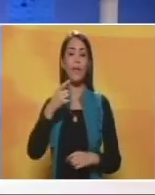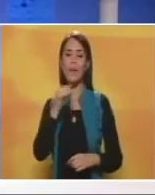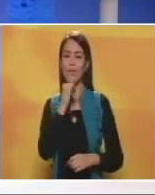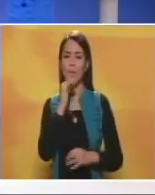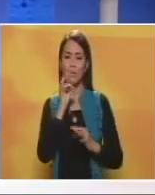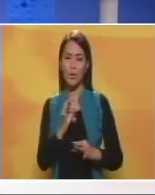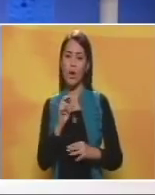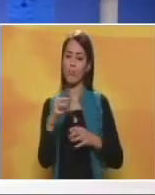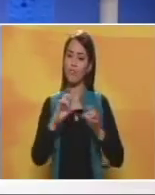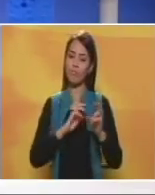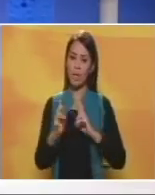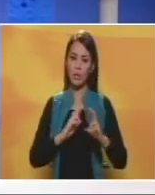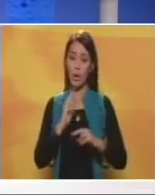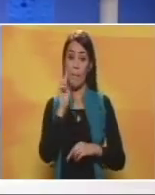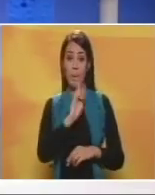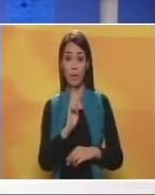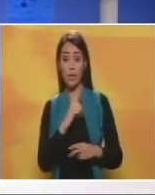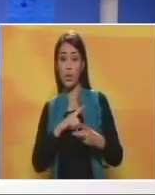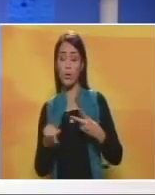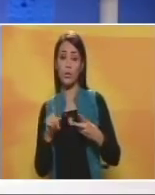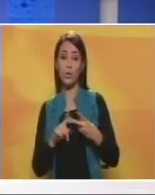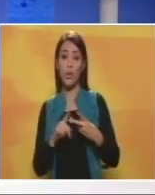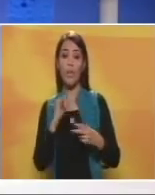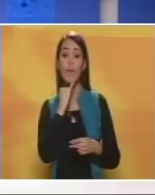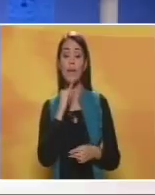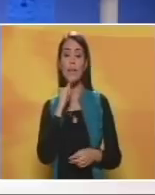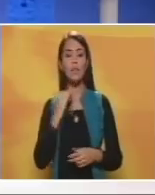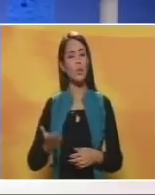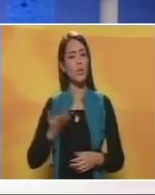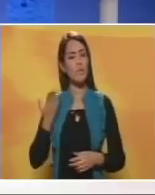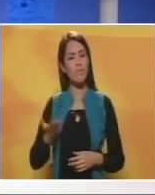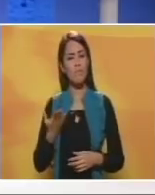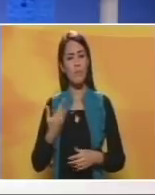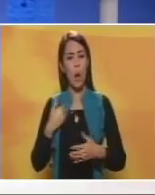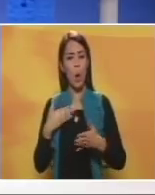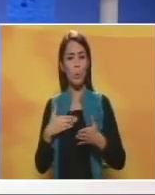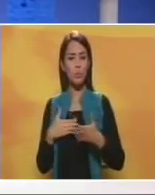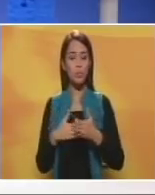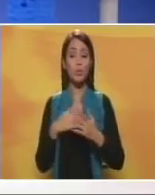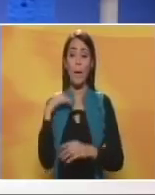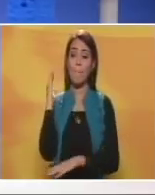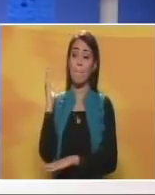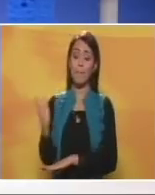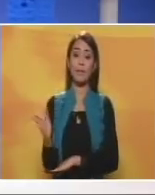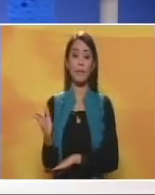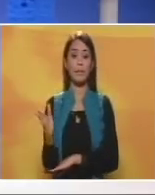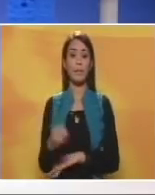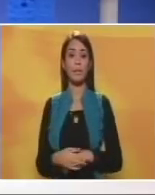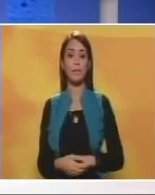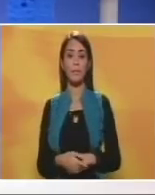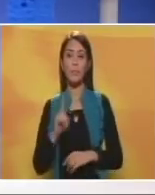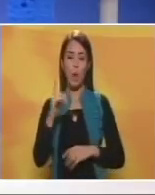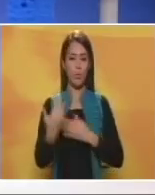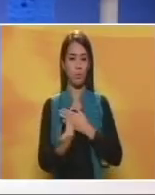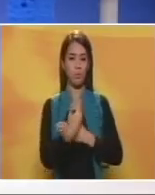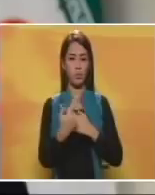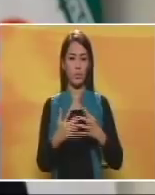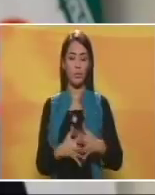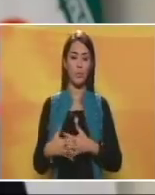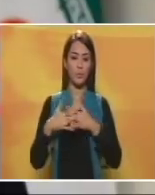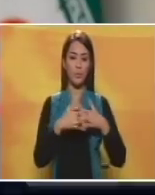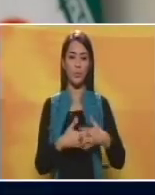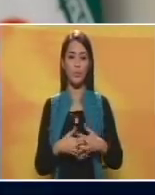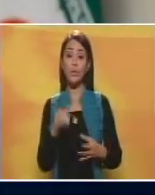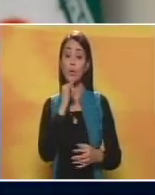entre Venezuela y la República Islámica de Irán son importantes para vencer las sanciones económicas impuestas por los Estados Unidos.